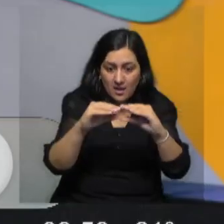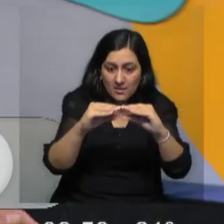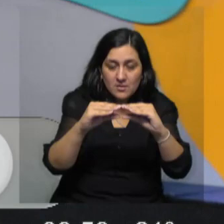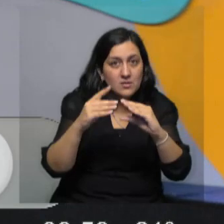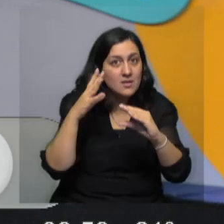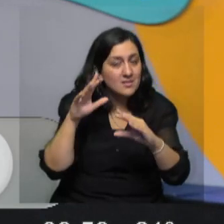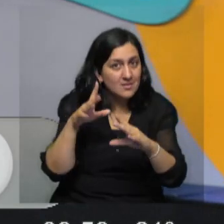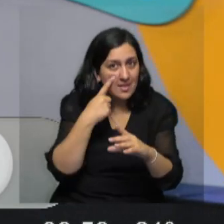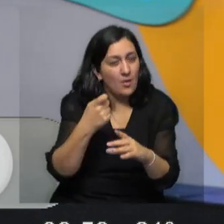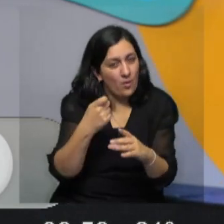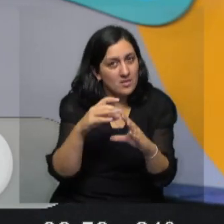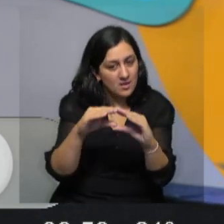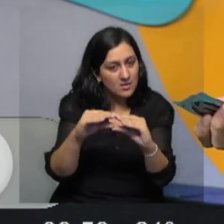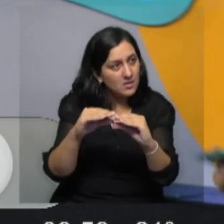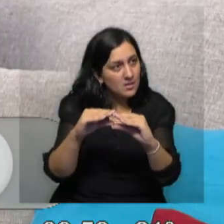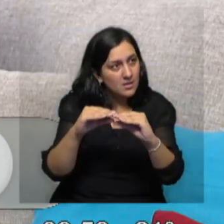usar. Ya no